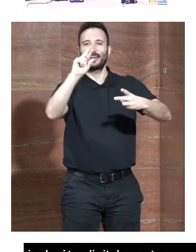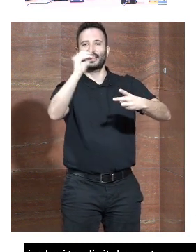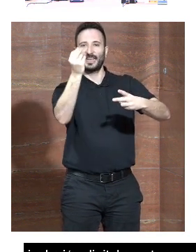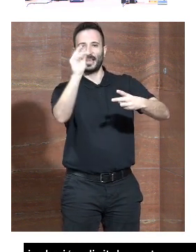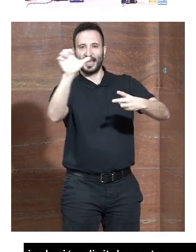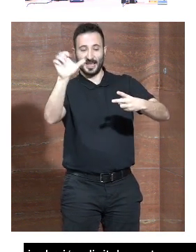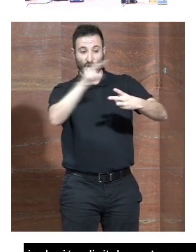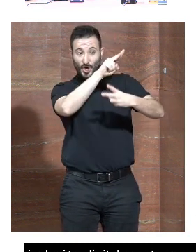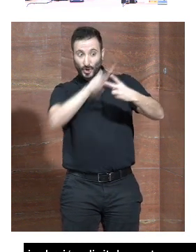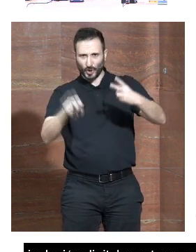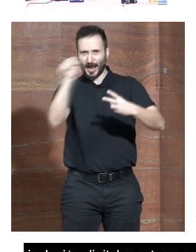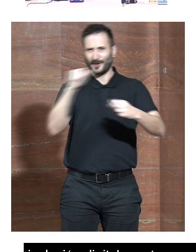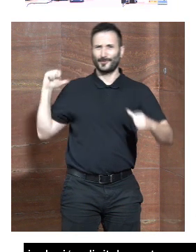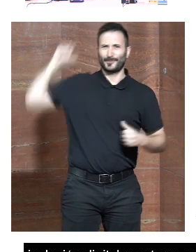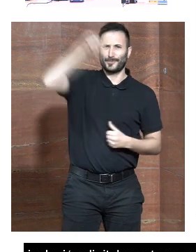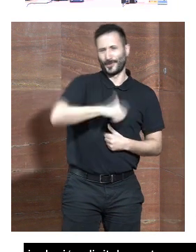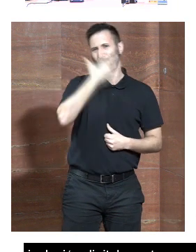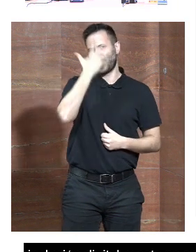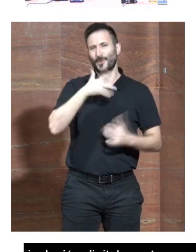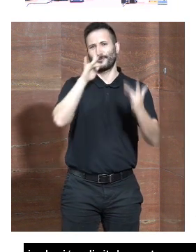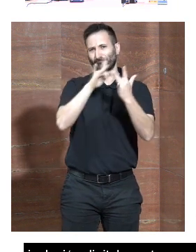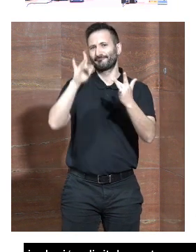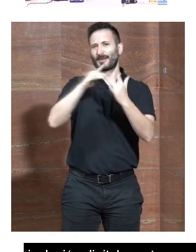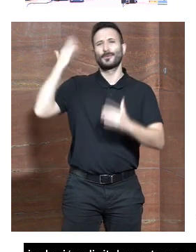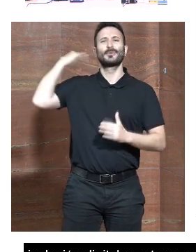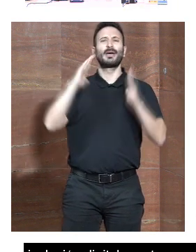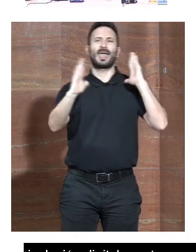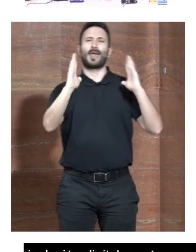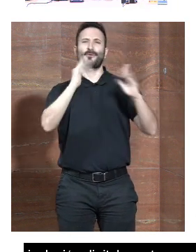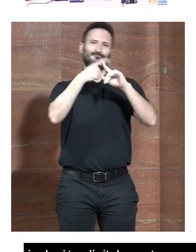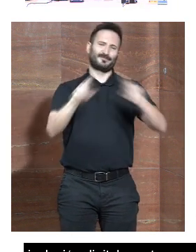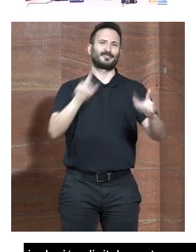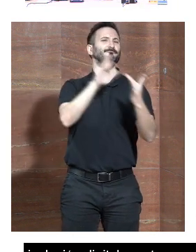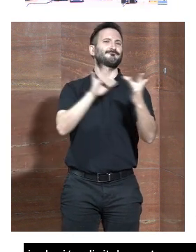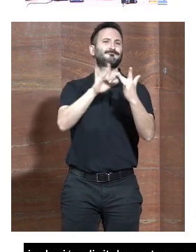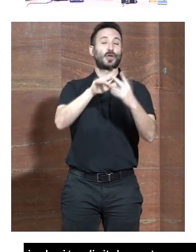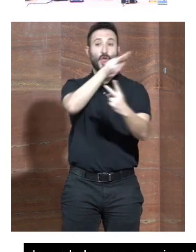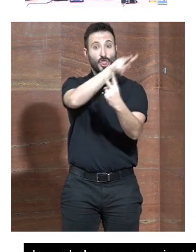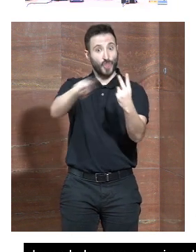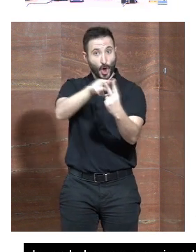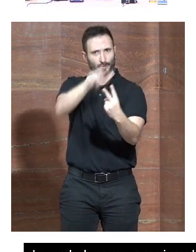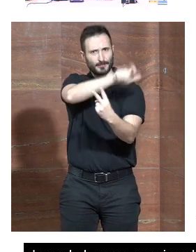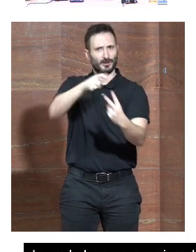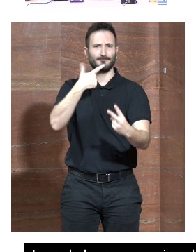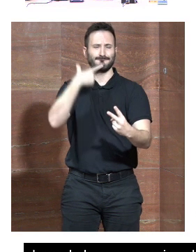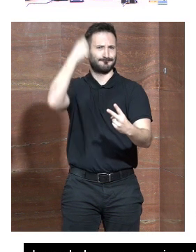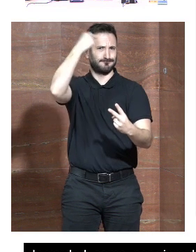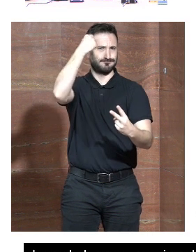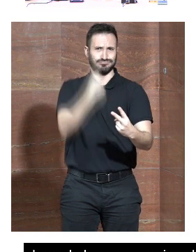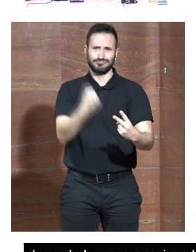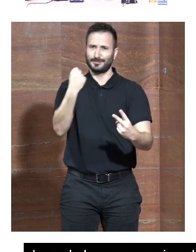muchos años también, de otras épocas, y realmente estas personas tienen el conocimiento de primera